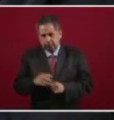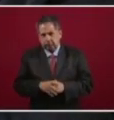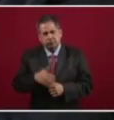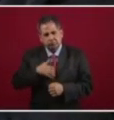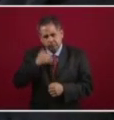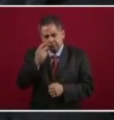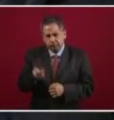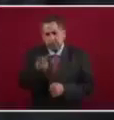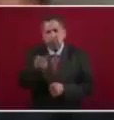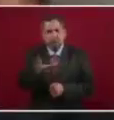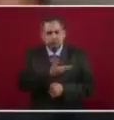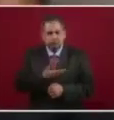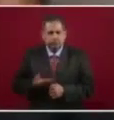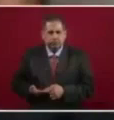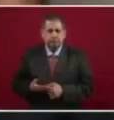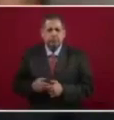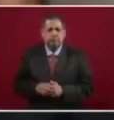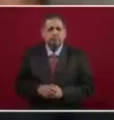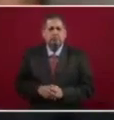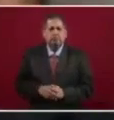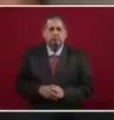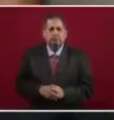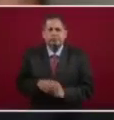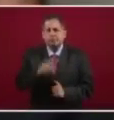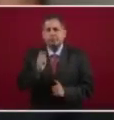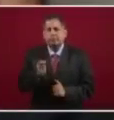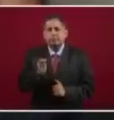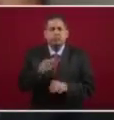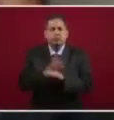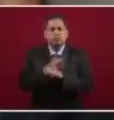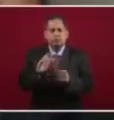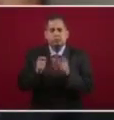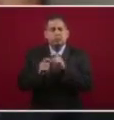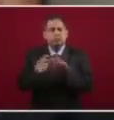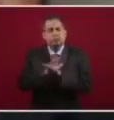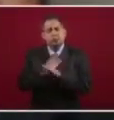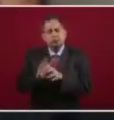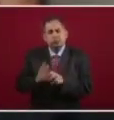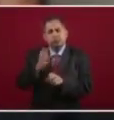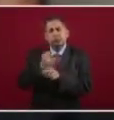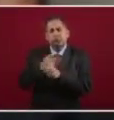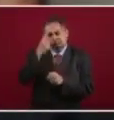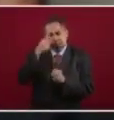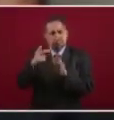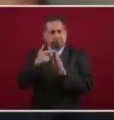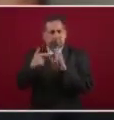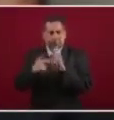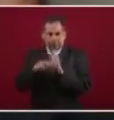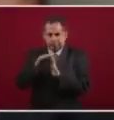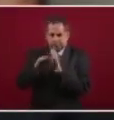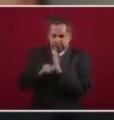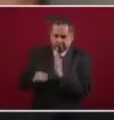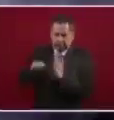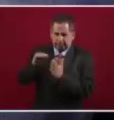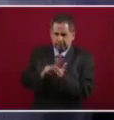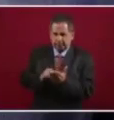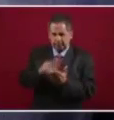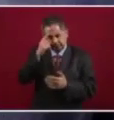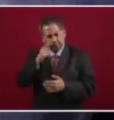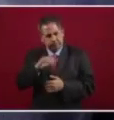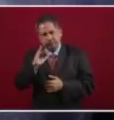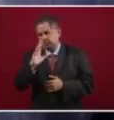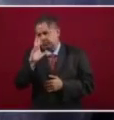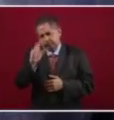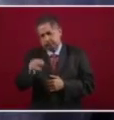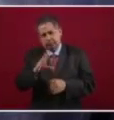quiero preguntar, presidente, ¿qué ajustes están haciendo al marco legal para yo no permitir que